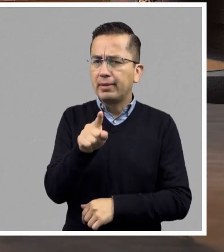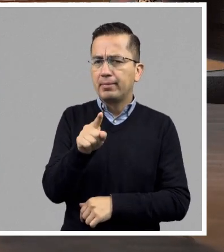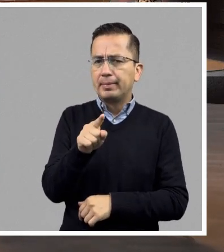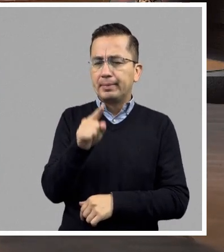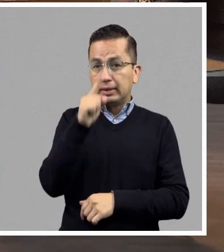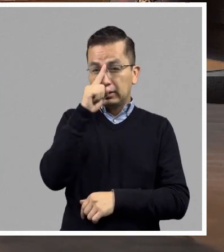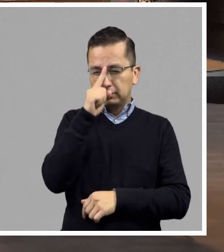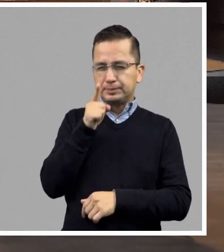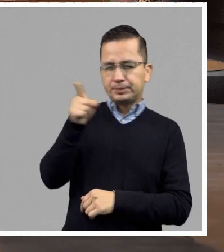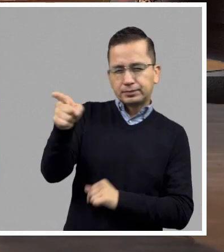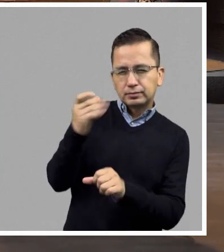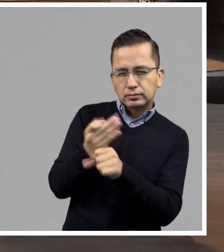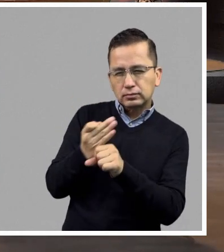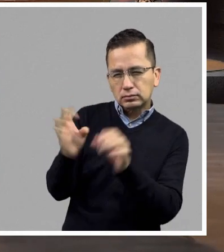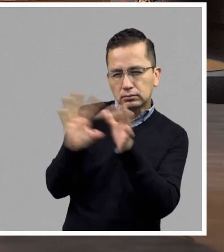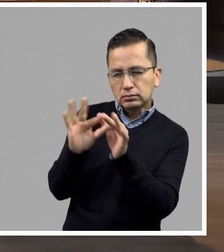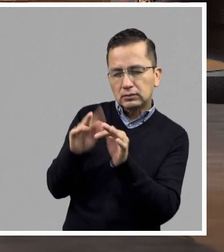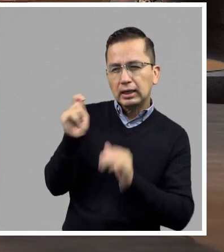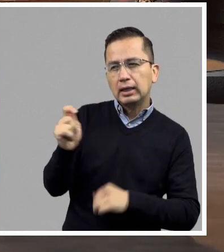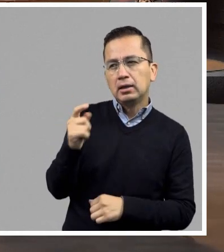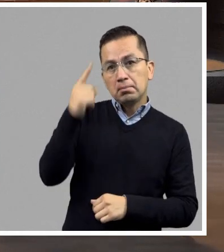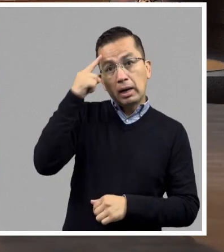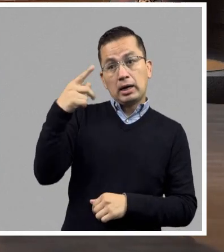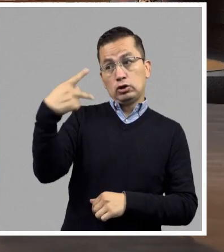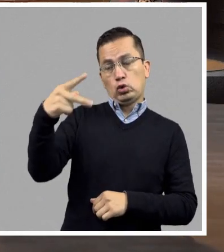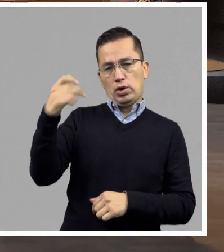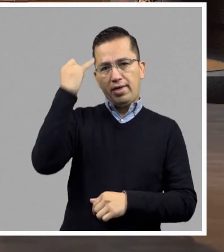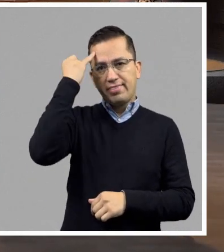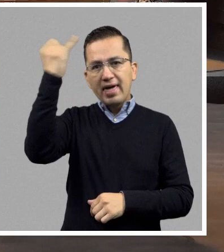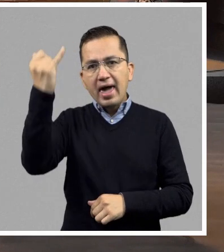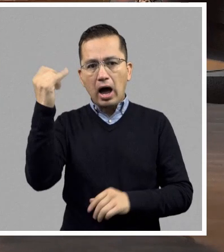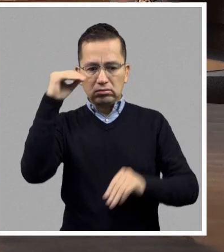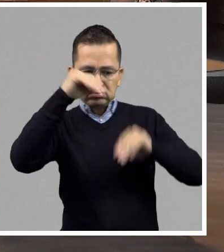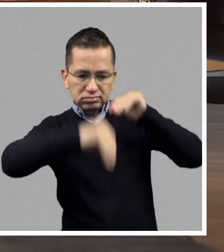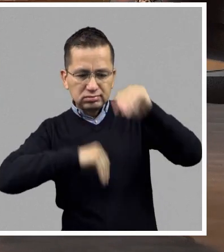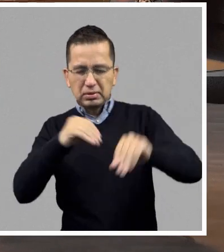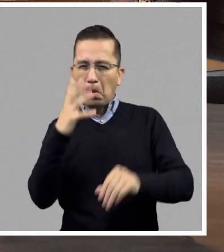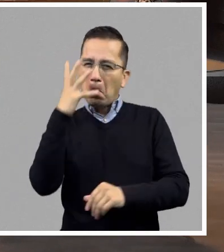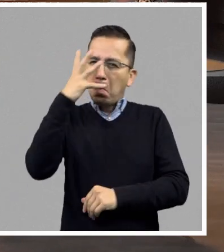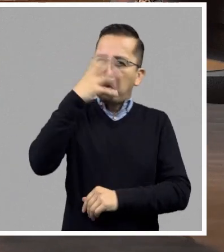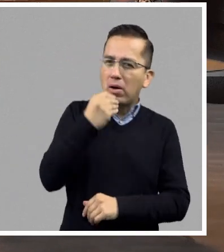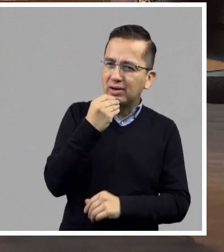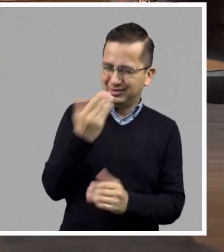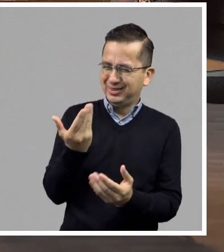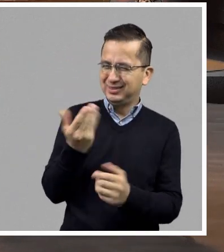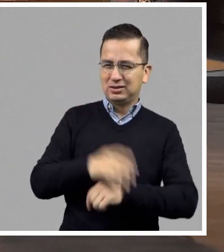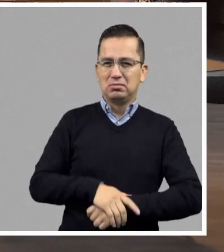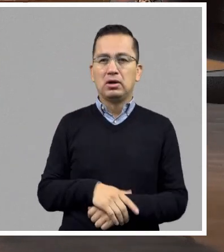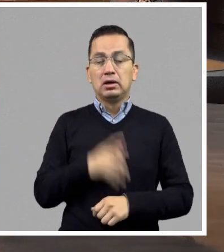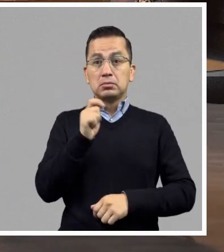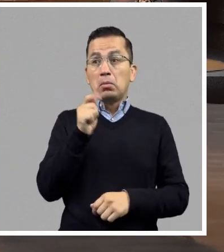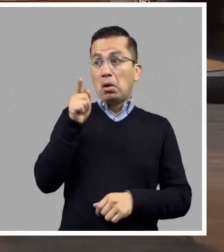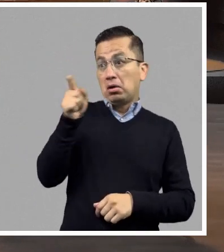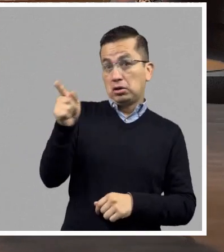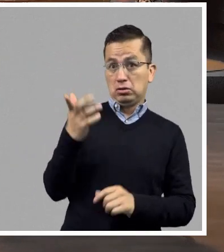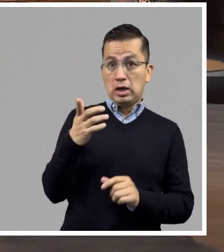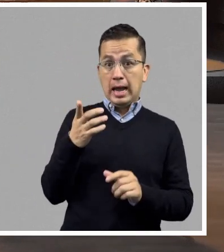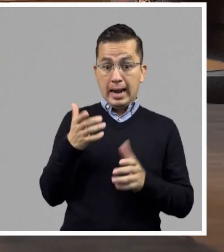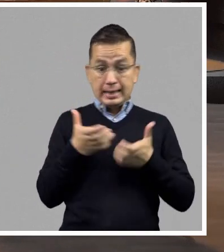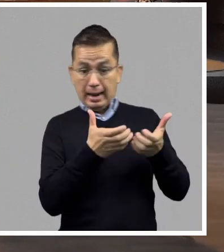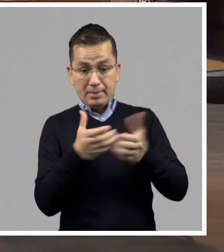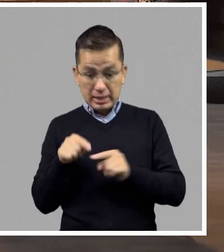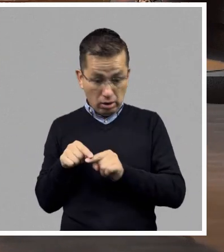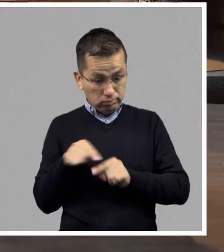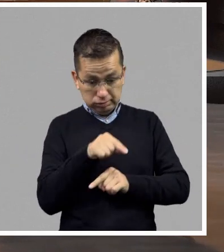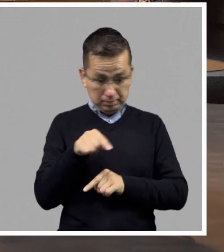hay una una criterio estético Pues sí claro que sí nos gustaban las la ruta la ruta en